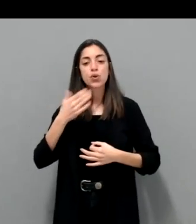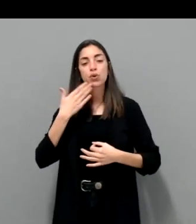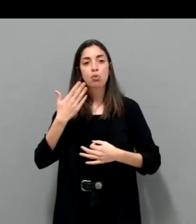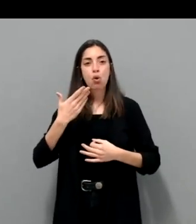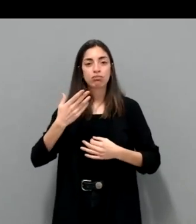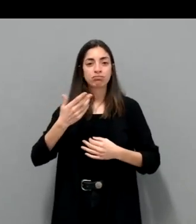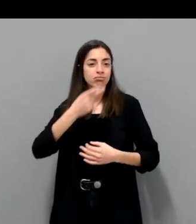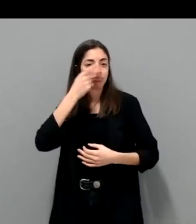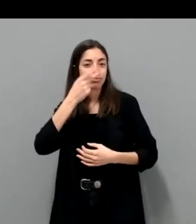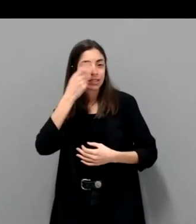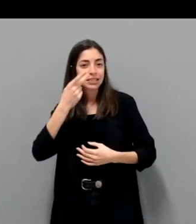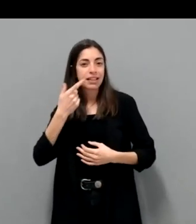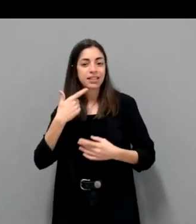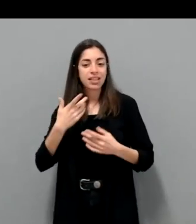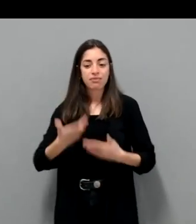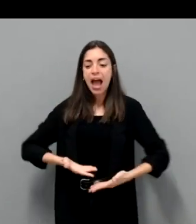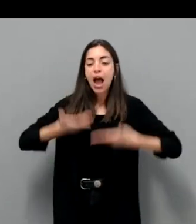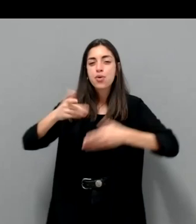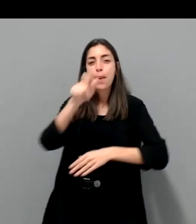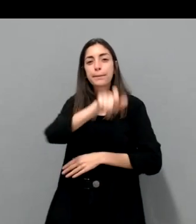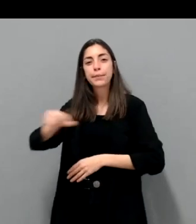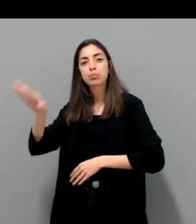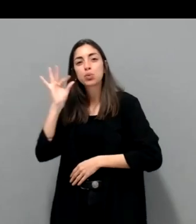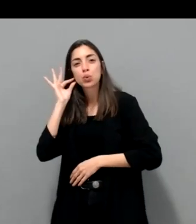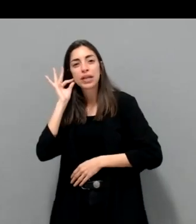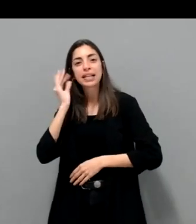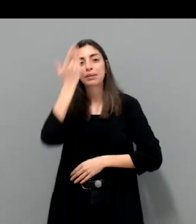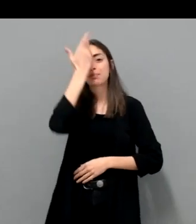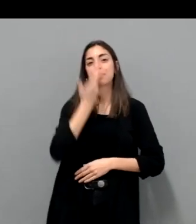para todas las mujeres con parálisis cerebral.